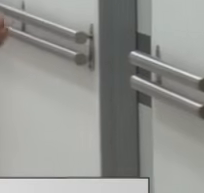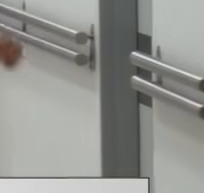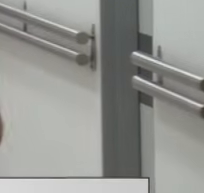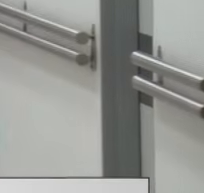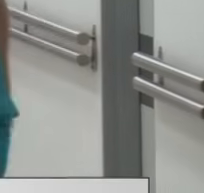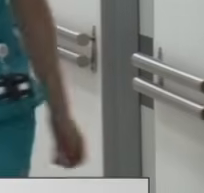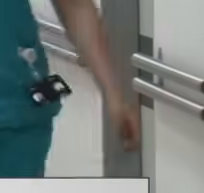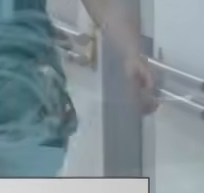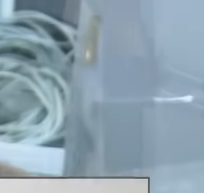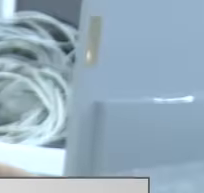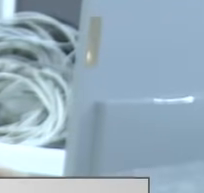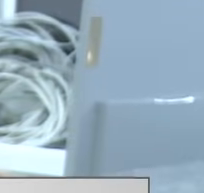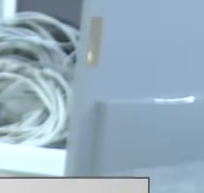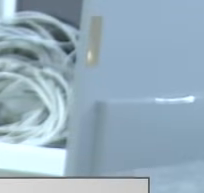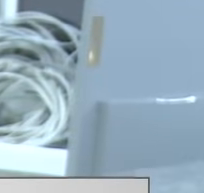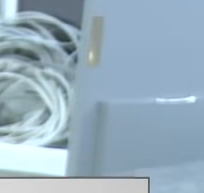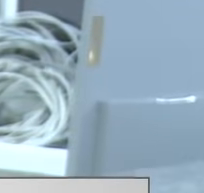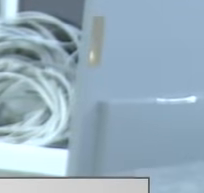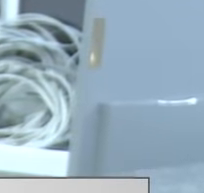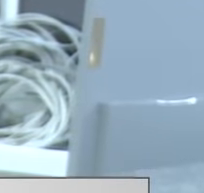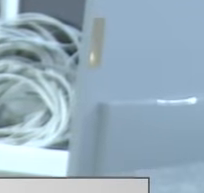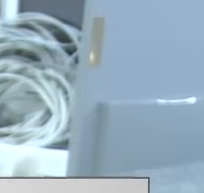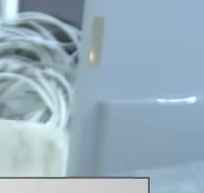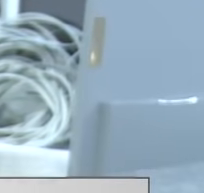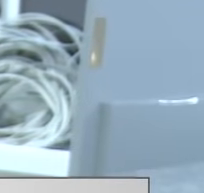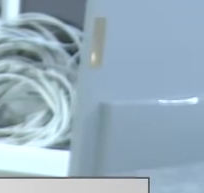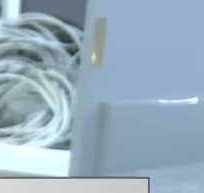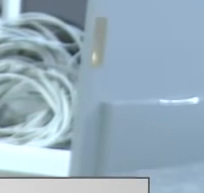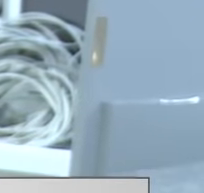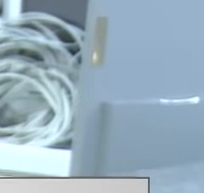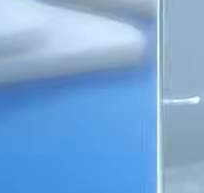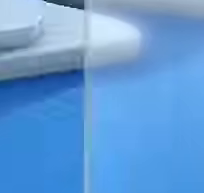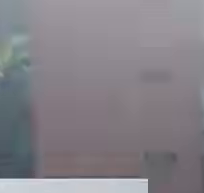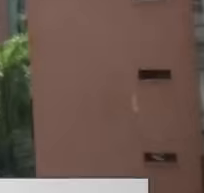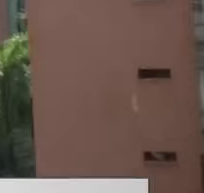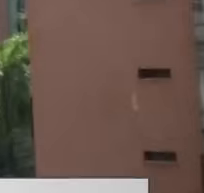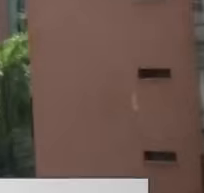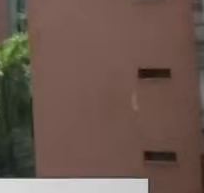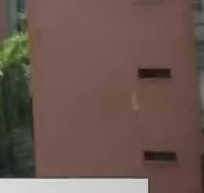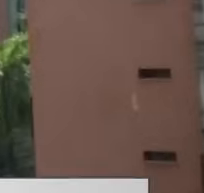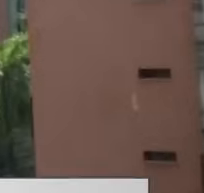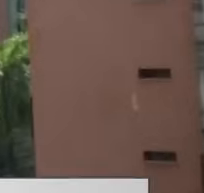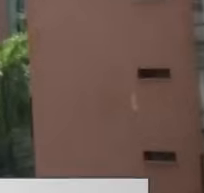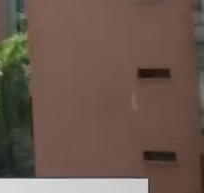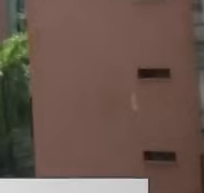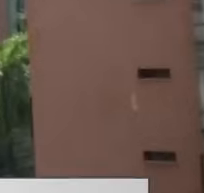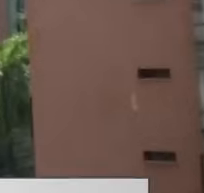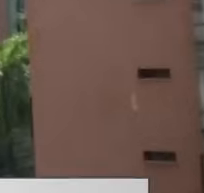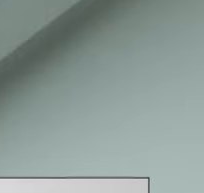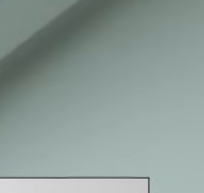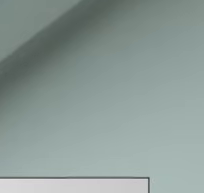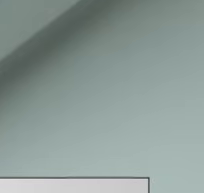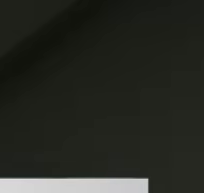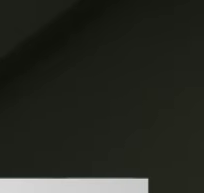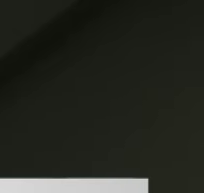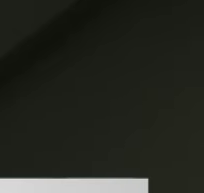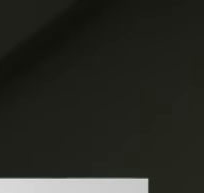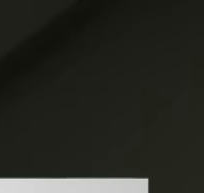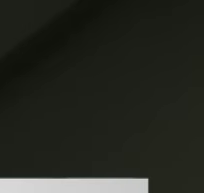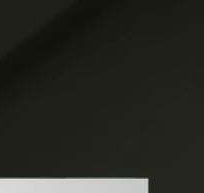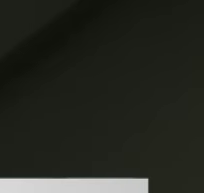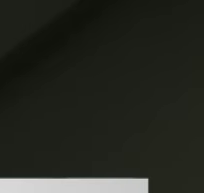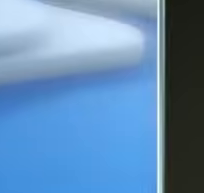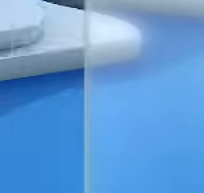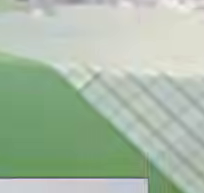EPS tendrían en riesgo las finanzas de 5 hospitales en el Valle. Proponen medidas a comerciantes en Atlántico para